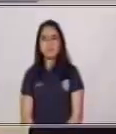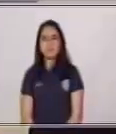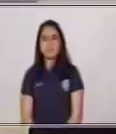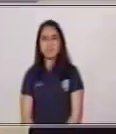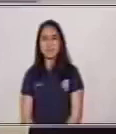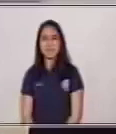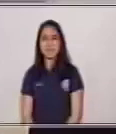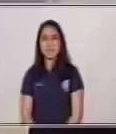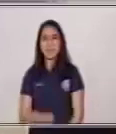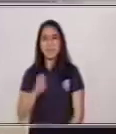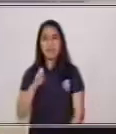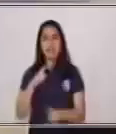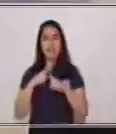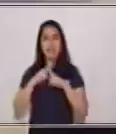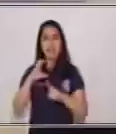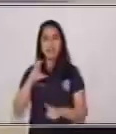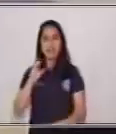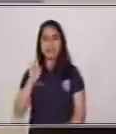excursión,